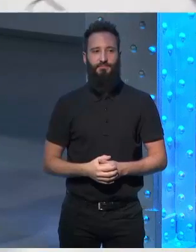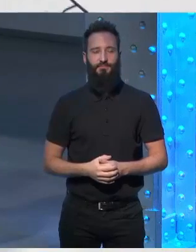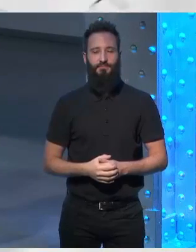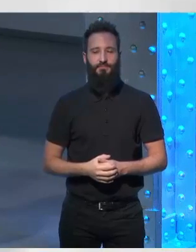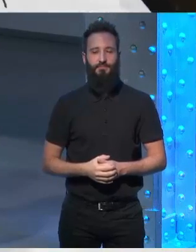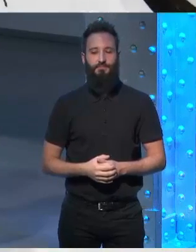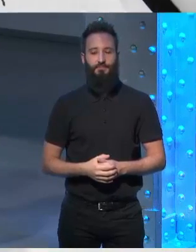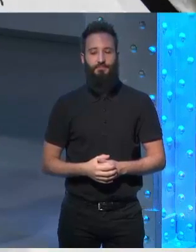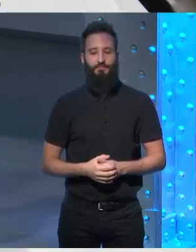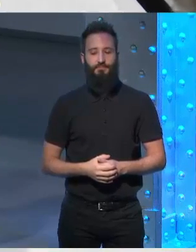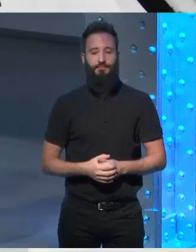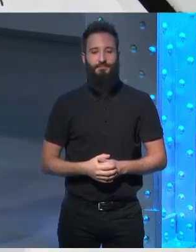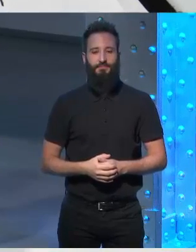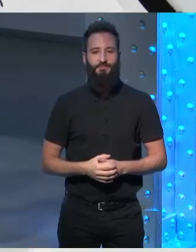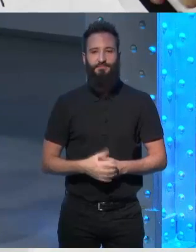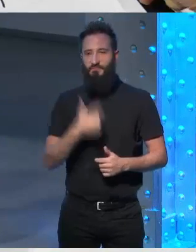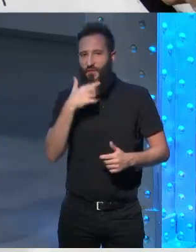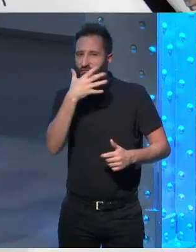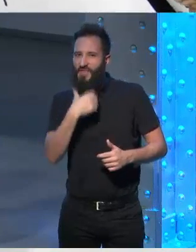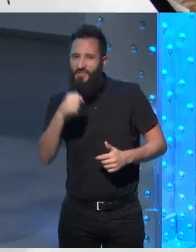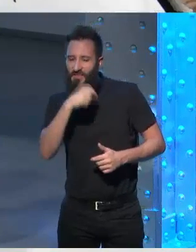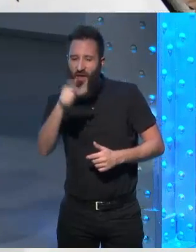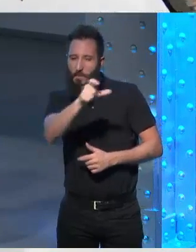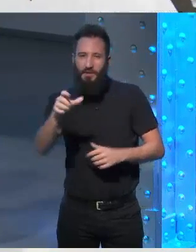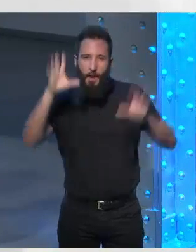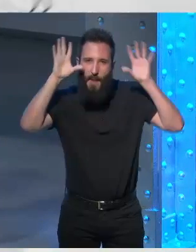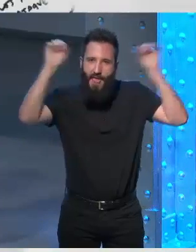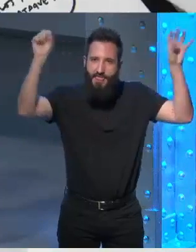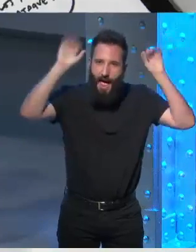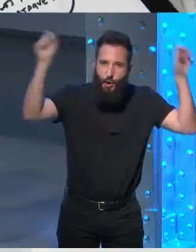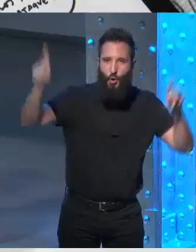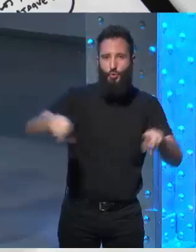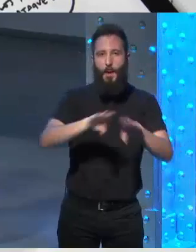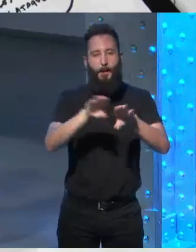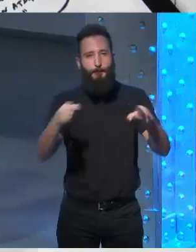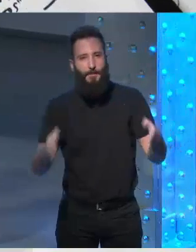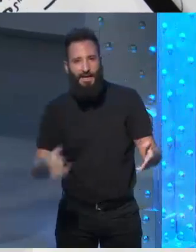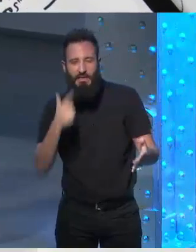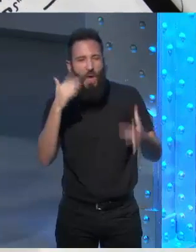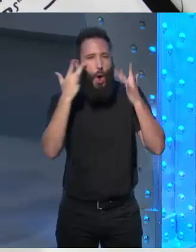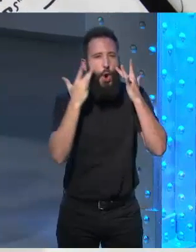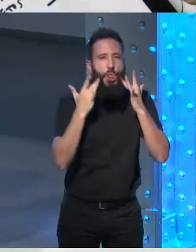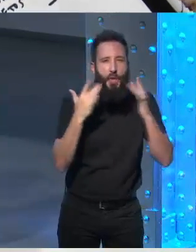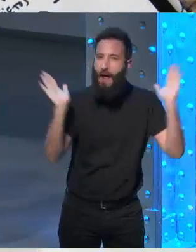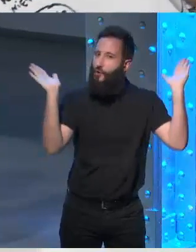es que es fantástico, de verdad. Ya tenemos ahí nuestros martianos, tenemos aquí toda la mesa. La objetividad no existe.